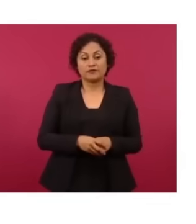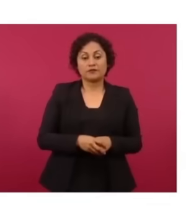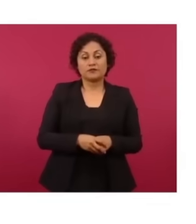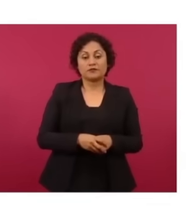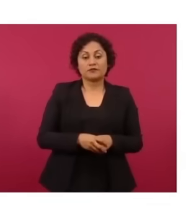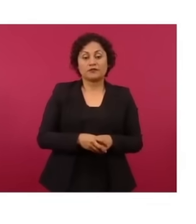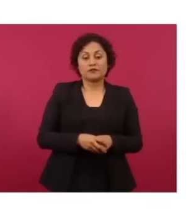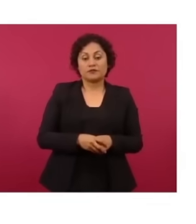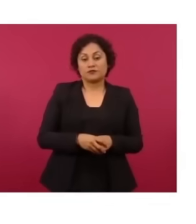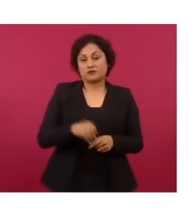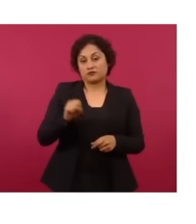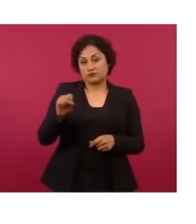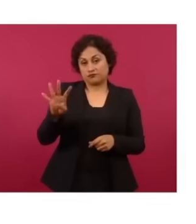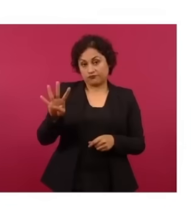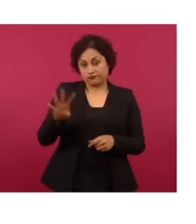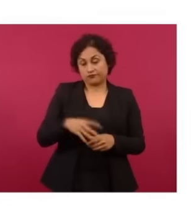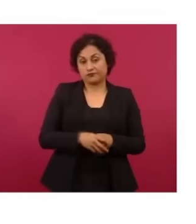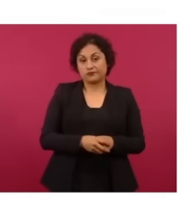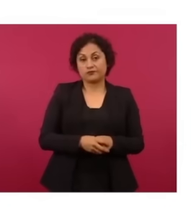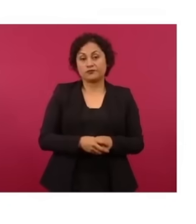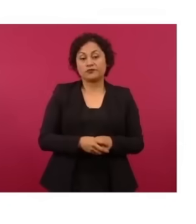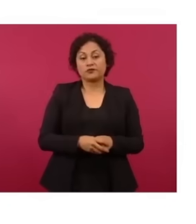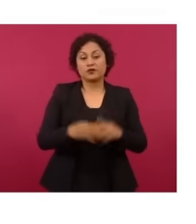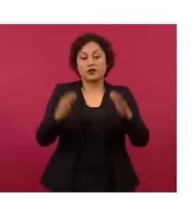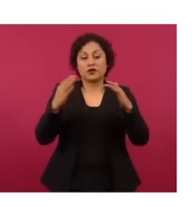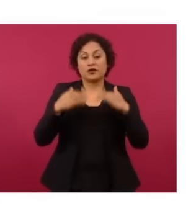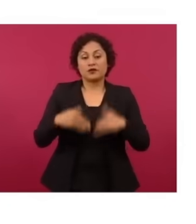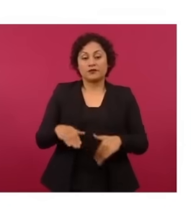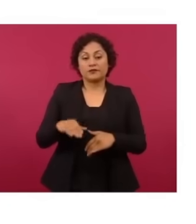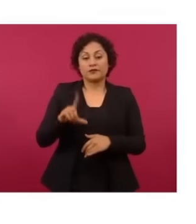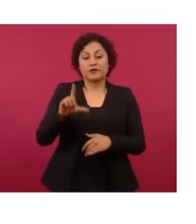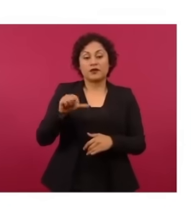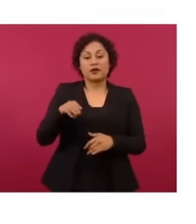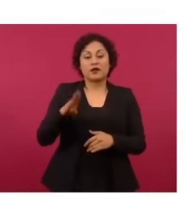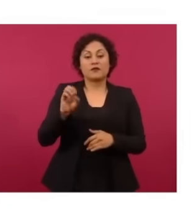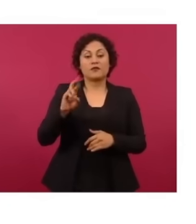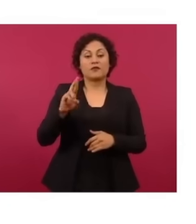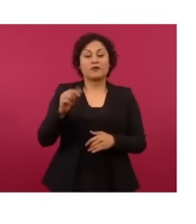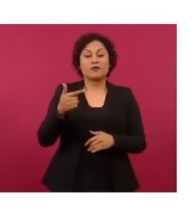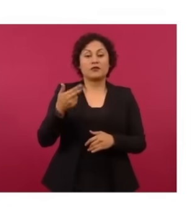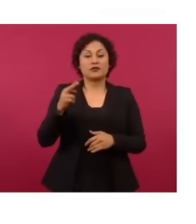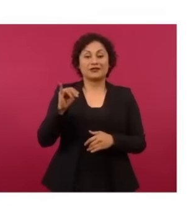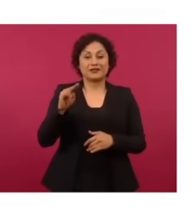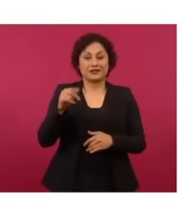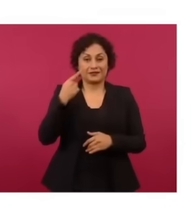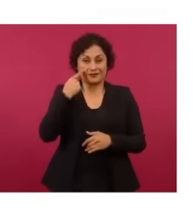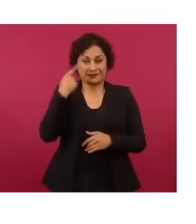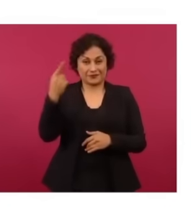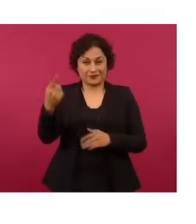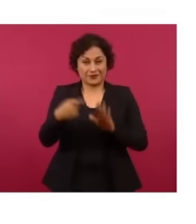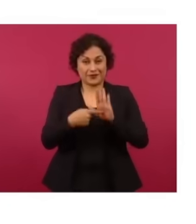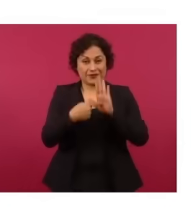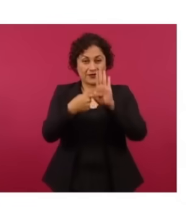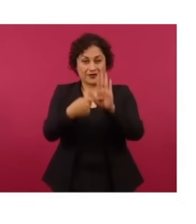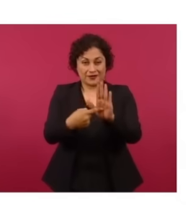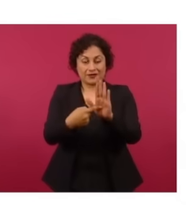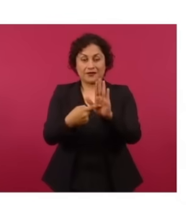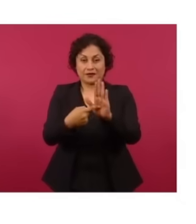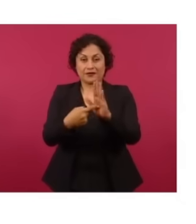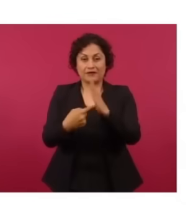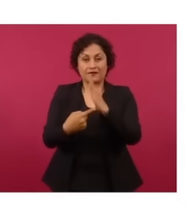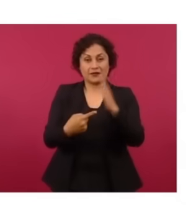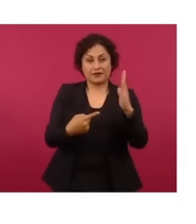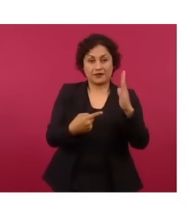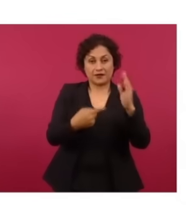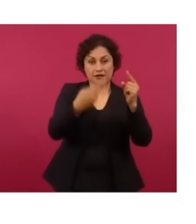4, un Lamborghini. Están ustedes viendo del lado izquierdo el nombre que